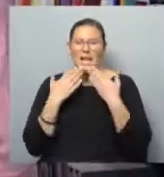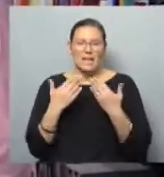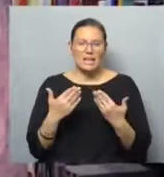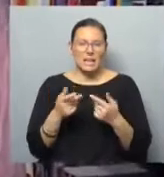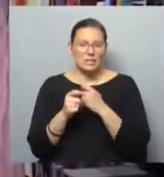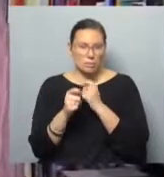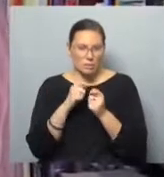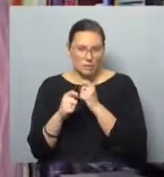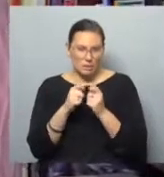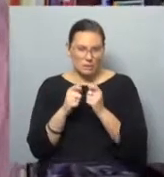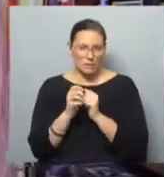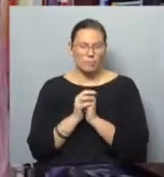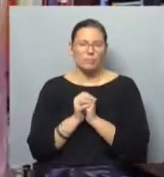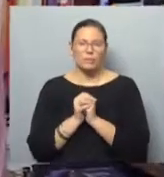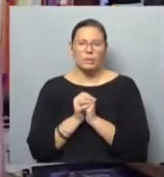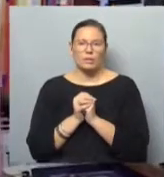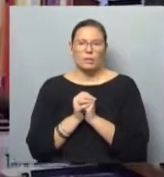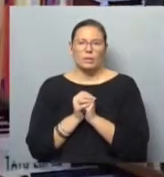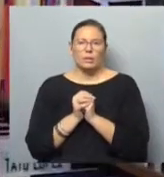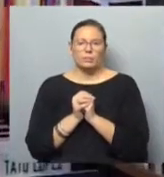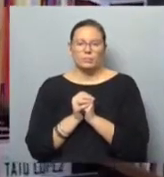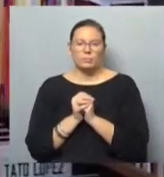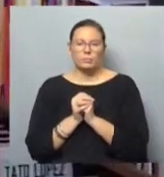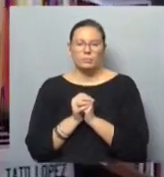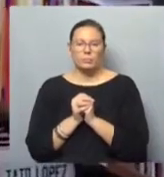la entrevista. Y bien, esta novela,